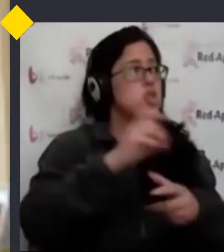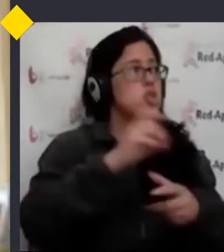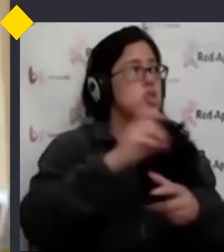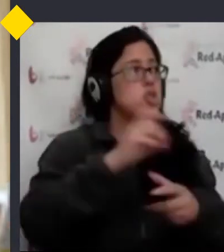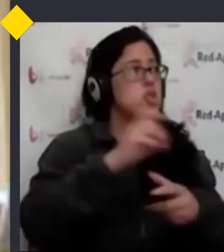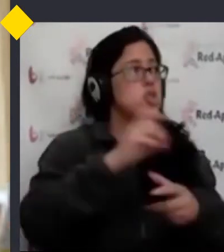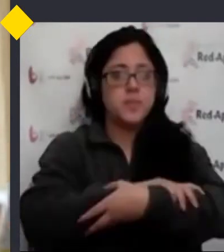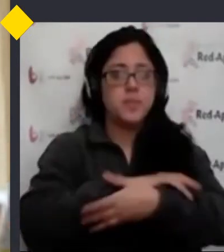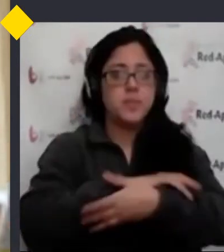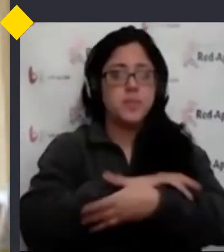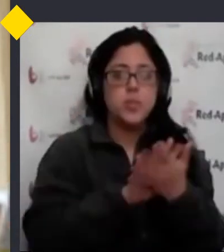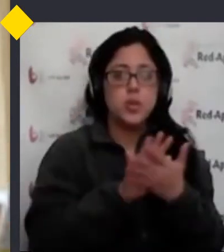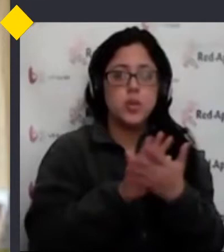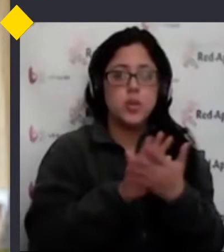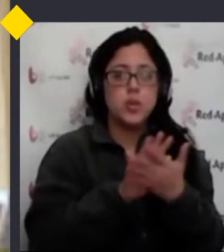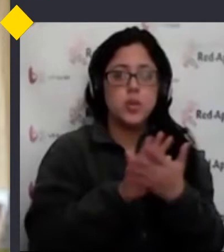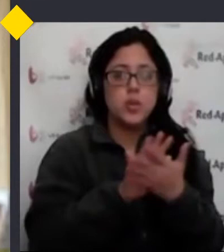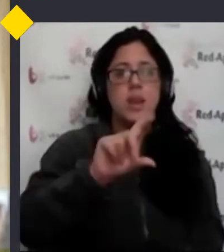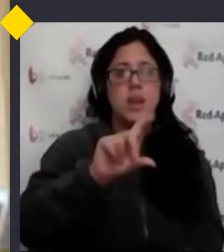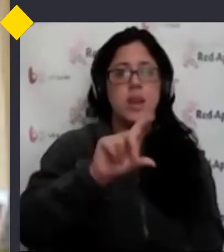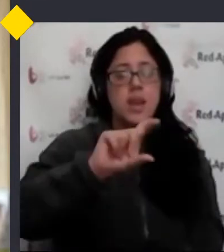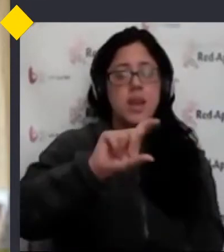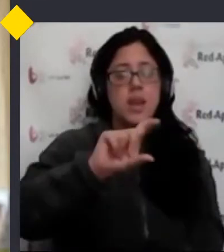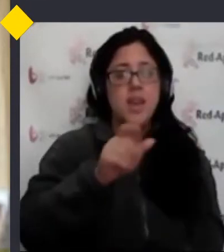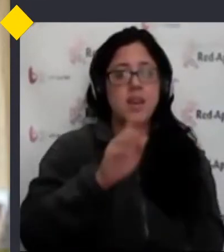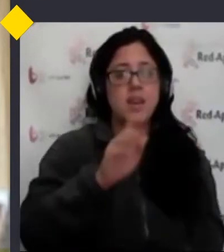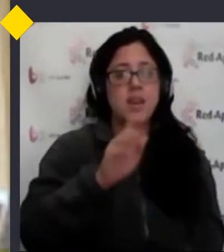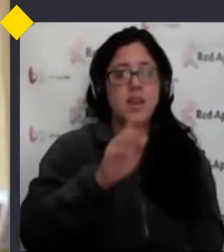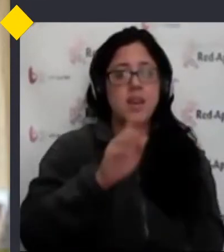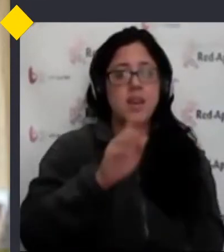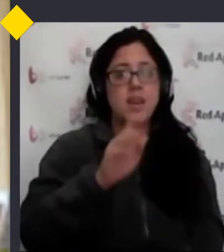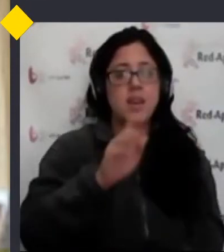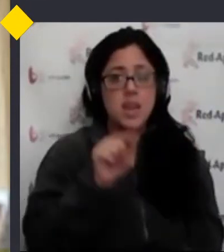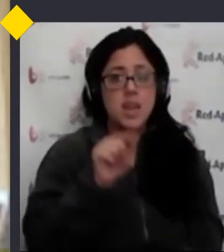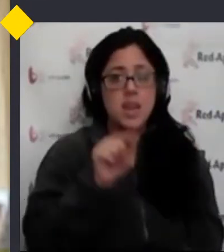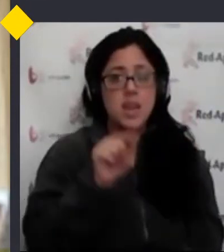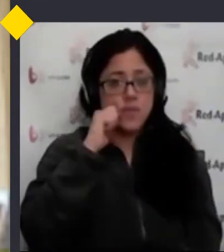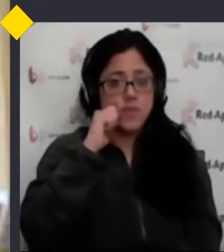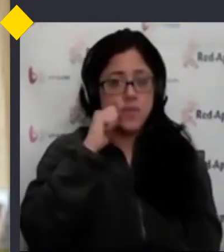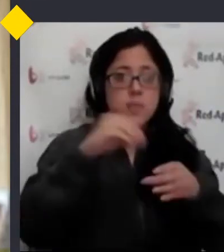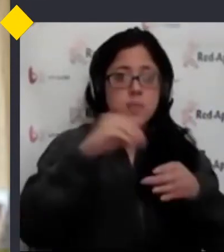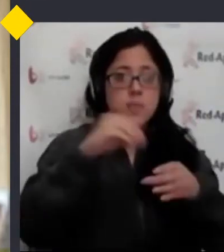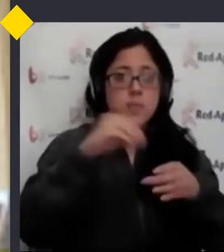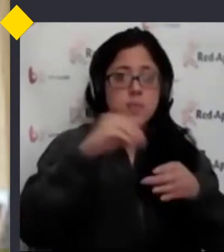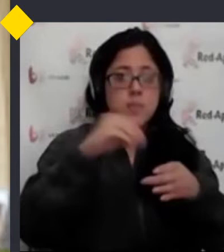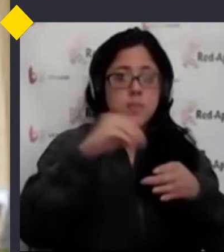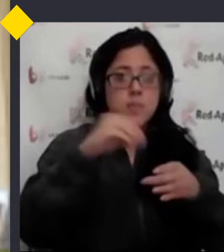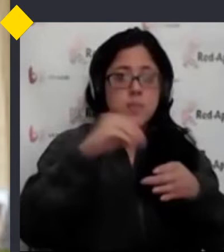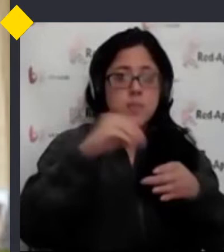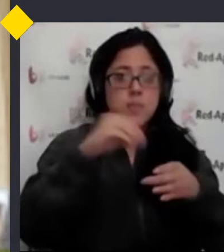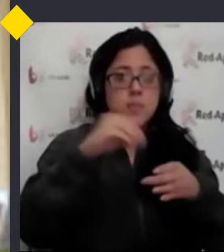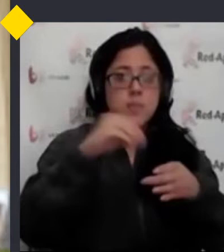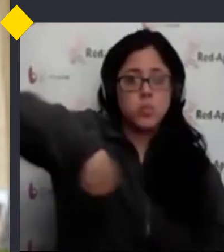LGBT. Así que todo eso es algo que hoy día es parte de nuestras fortalezas como empresa para poder acelerar